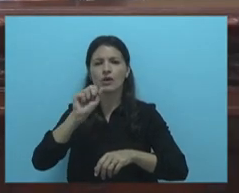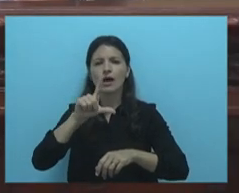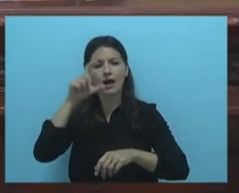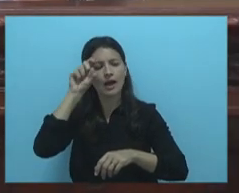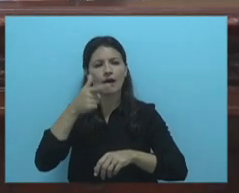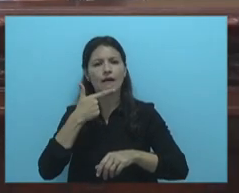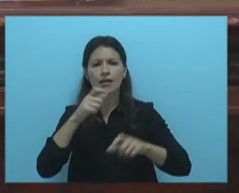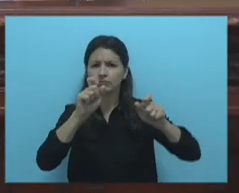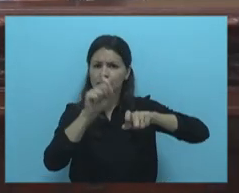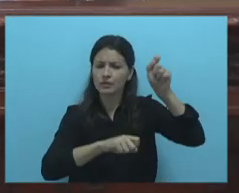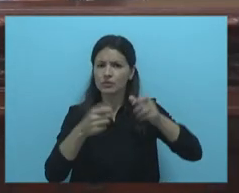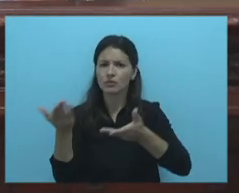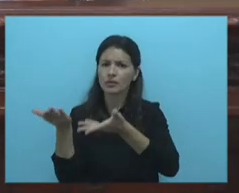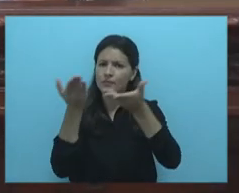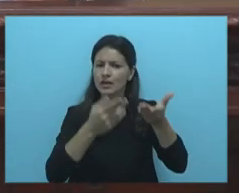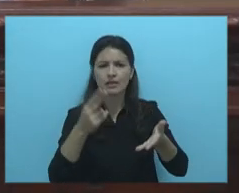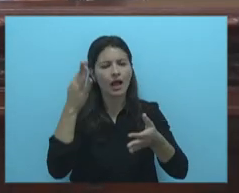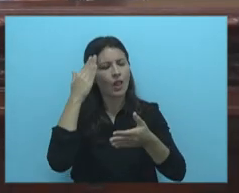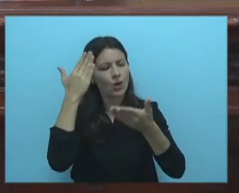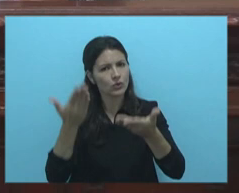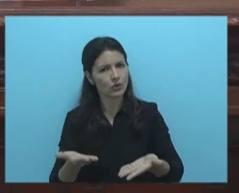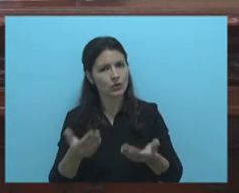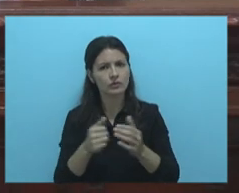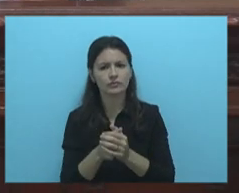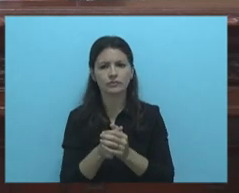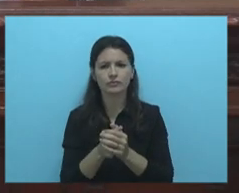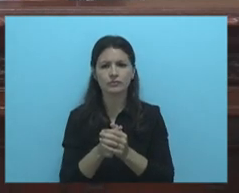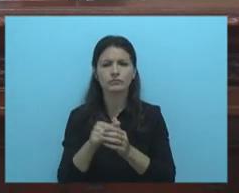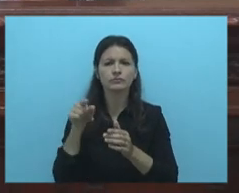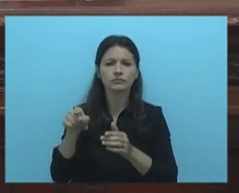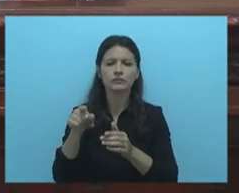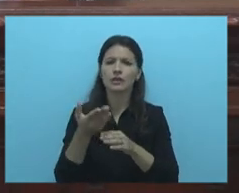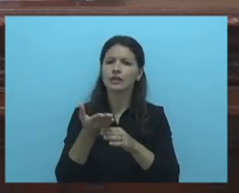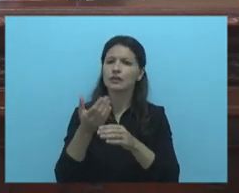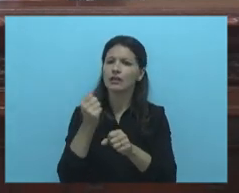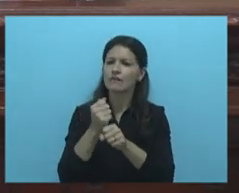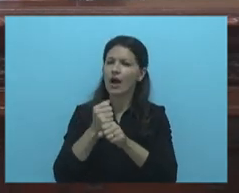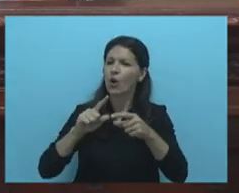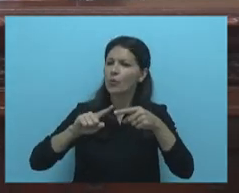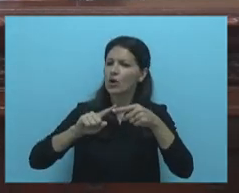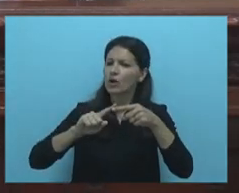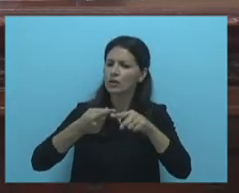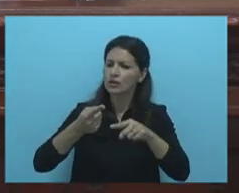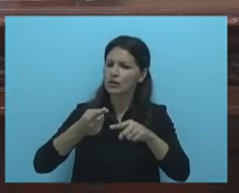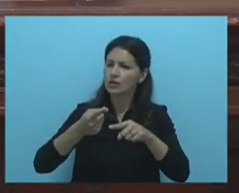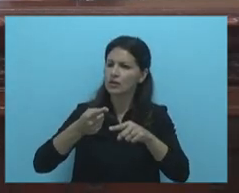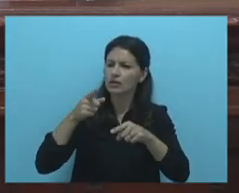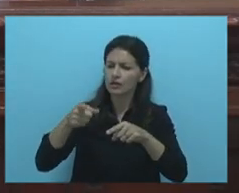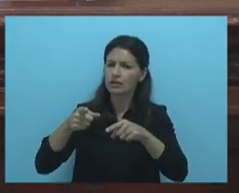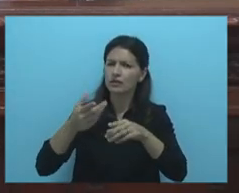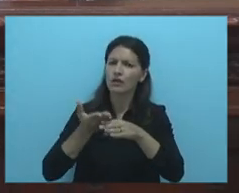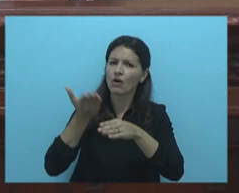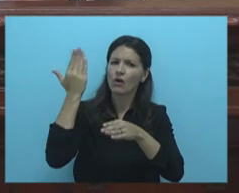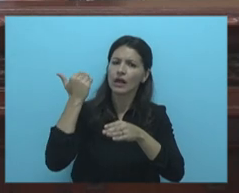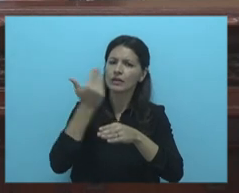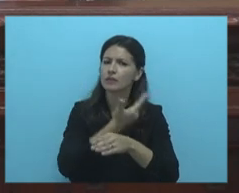número 620/13 de esta Cámara, en mérito a su destacada trayectoria política, sindical y social, habiendo sido presidente